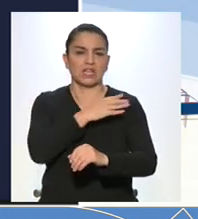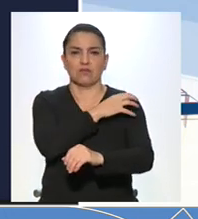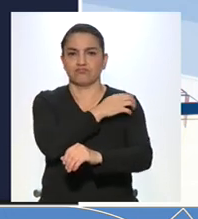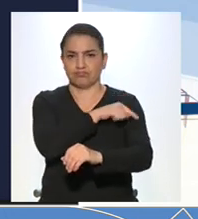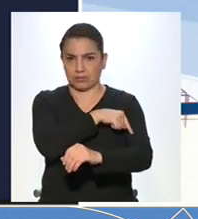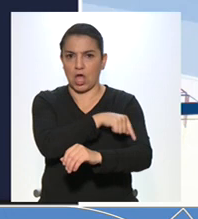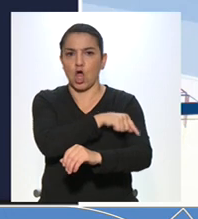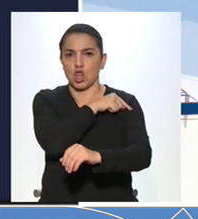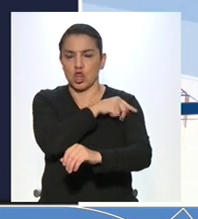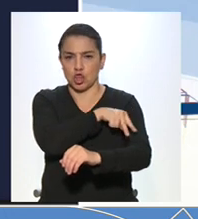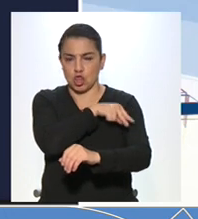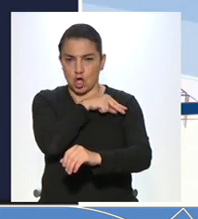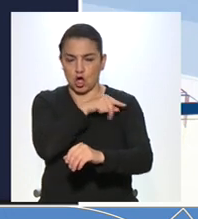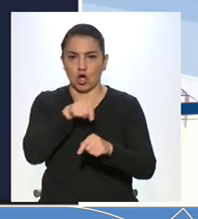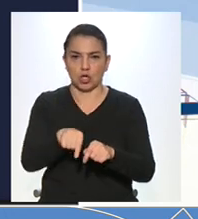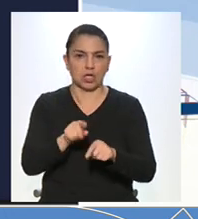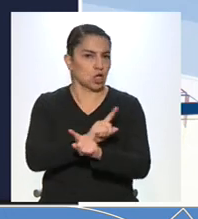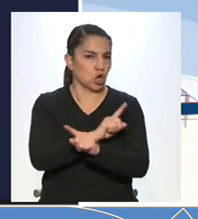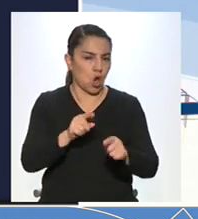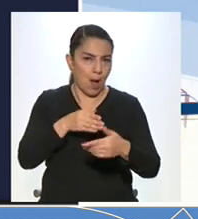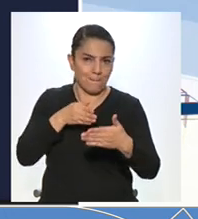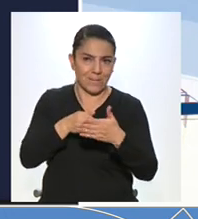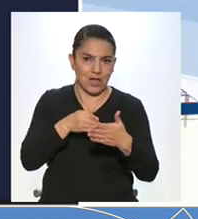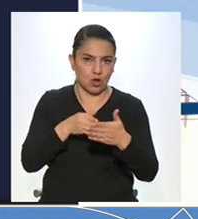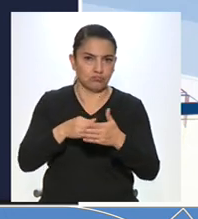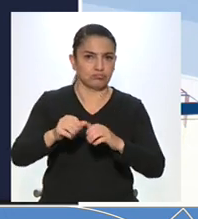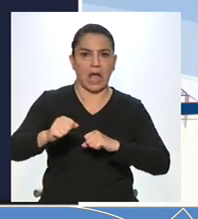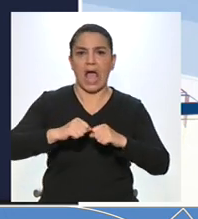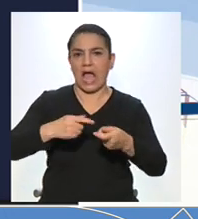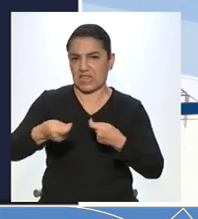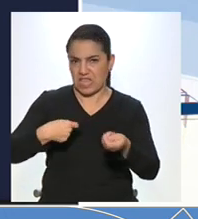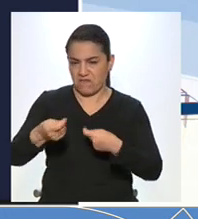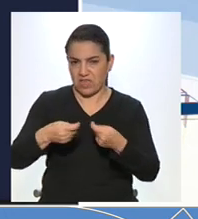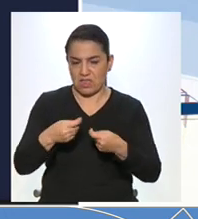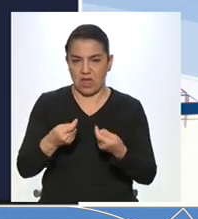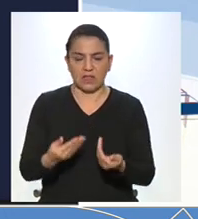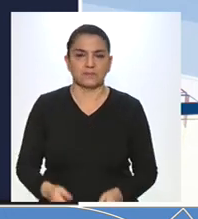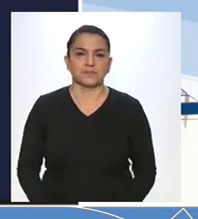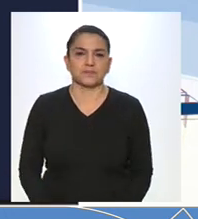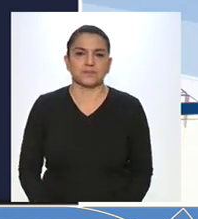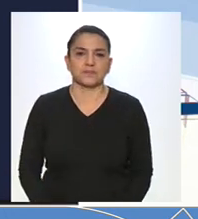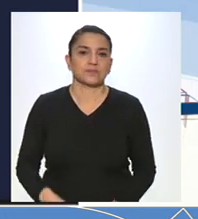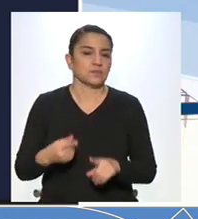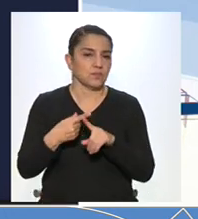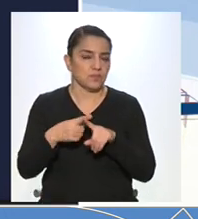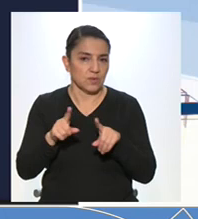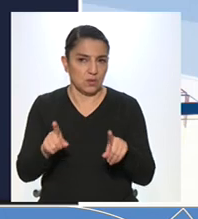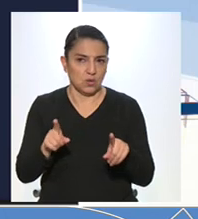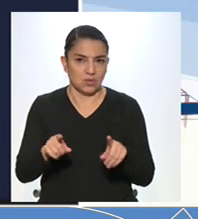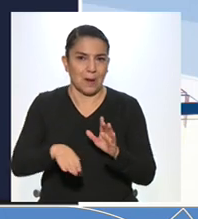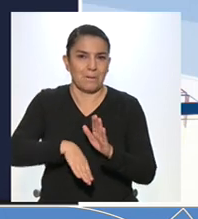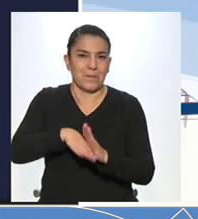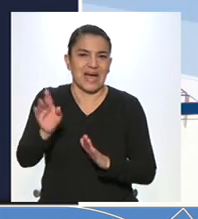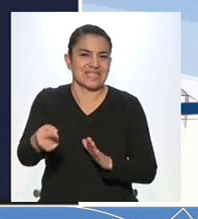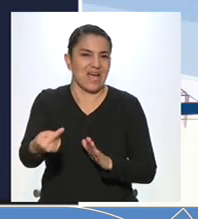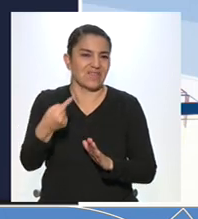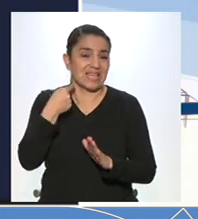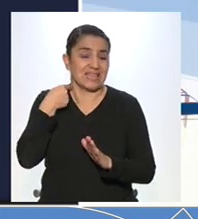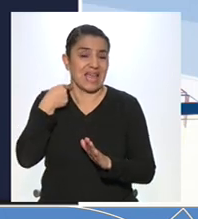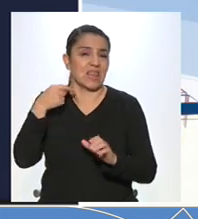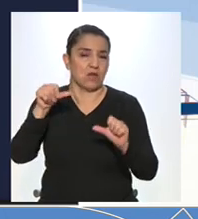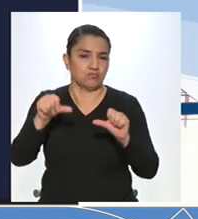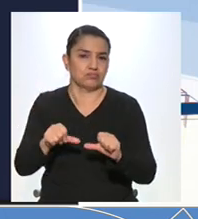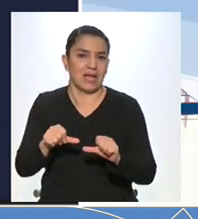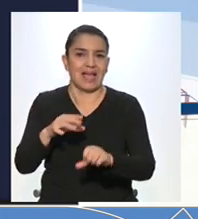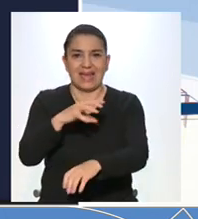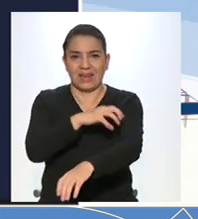no detuvo sus actividades en el curso de la pandemia. Por otro lado, la macrozona más afectada por el impacto inicial de la pandemia fue la